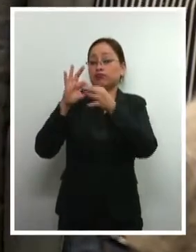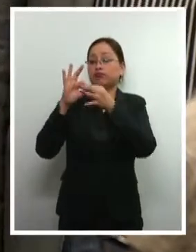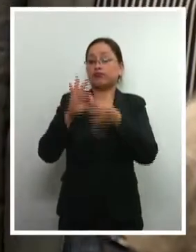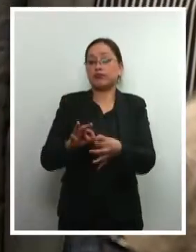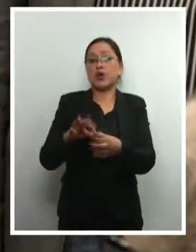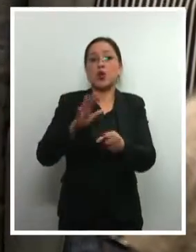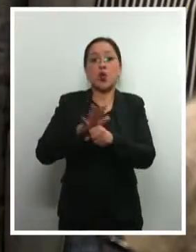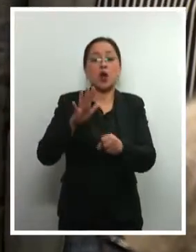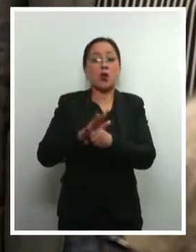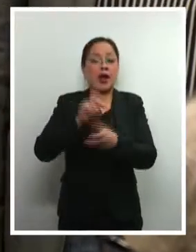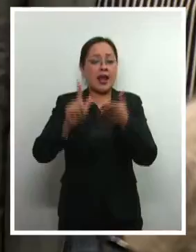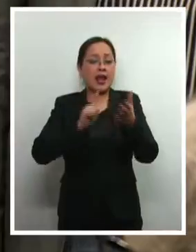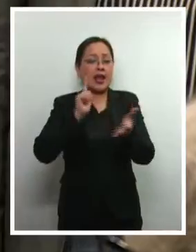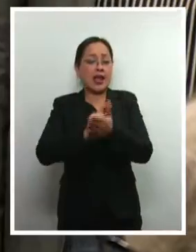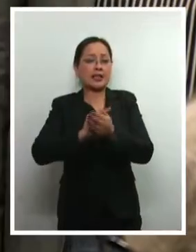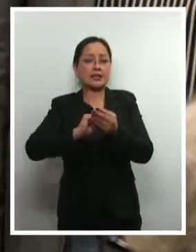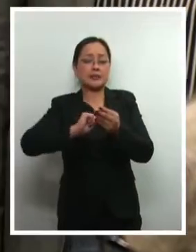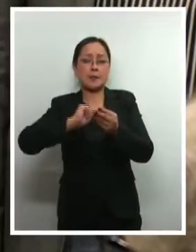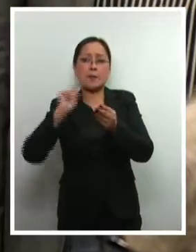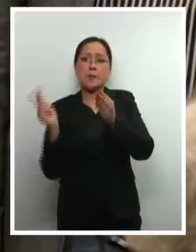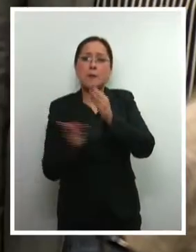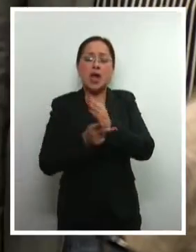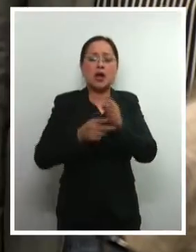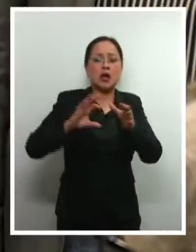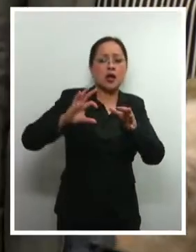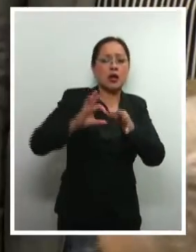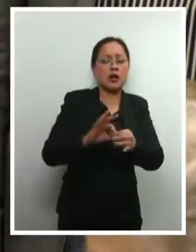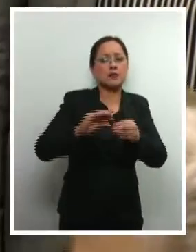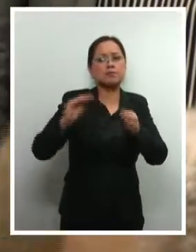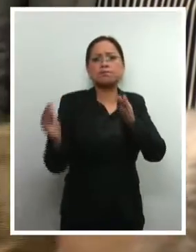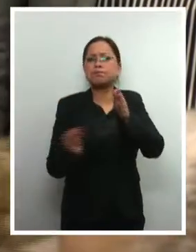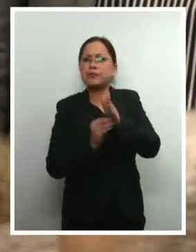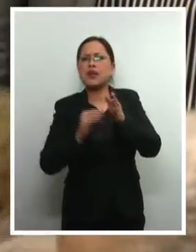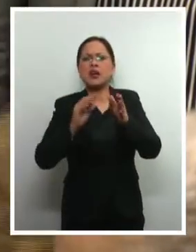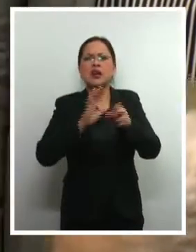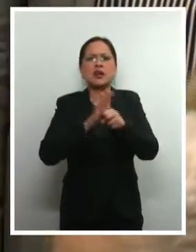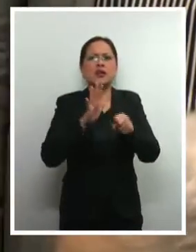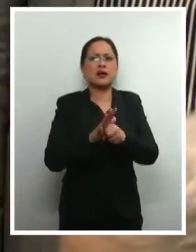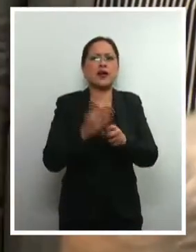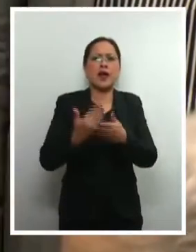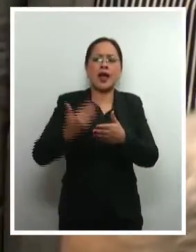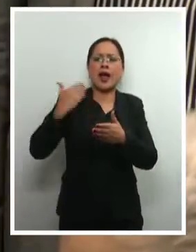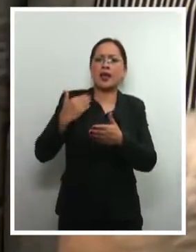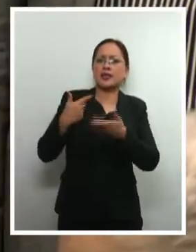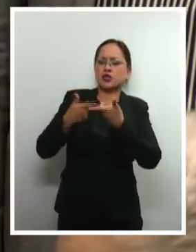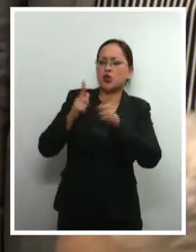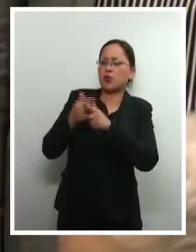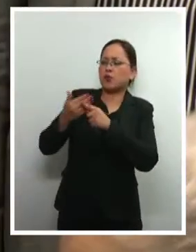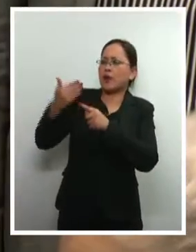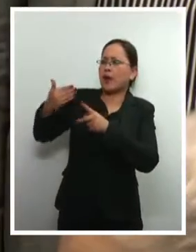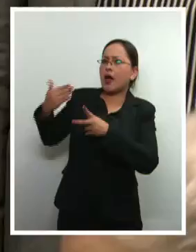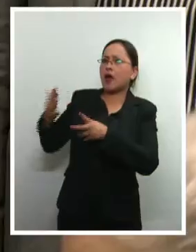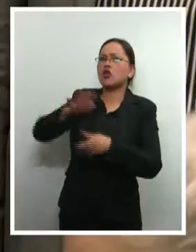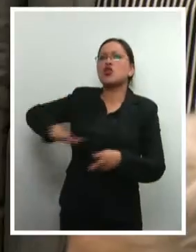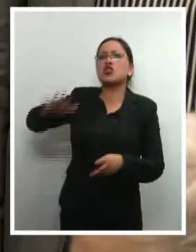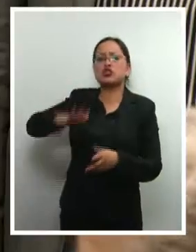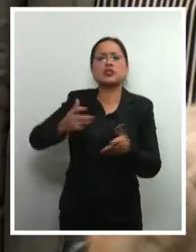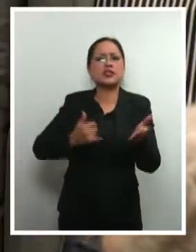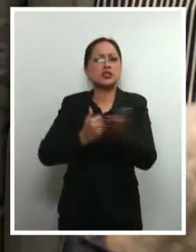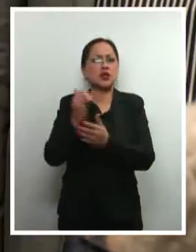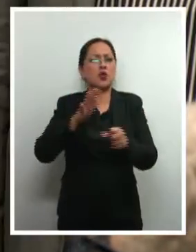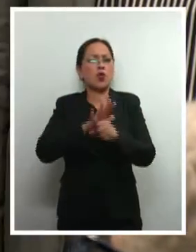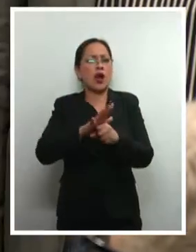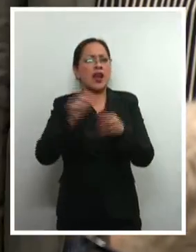congeladora legislativa. Cuando decidimos hace 3 legislaturas acabar con el